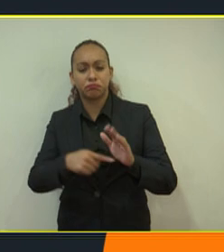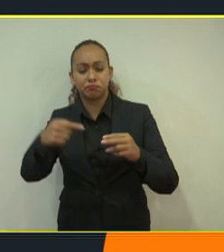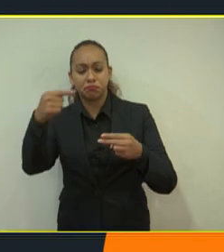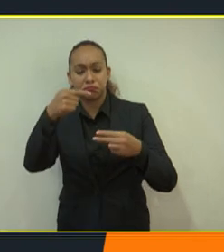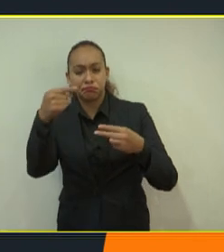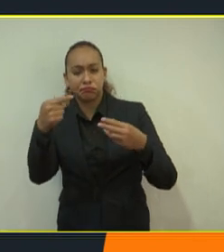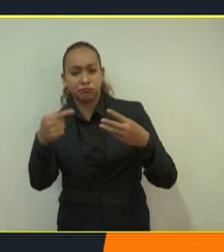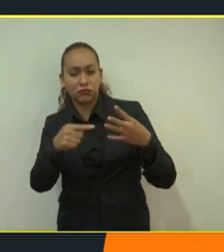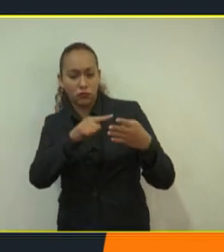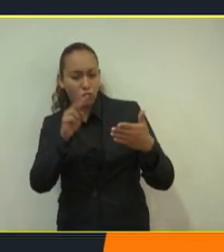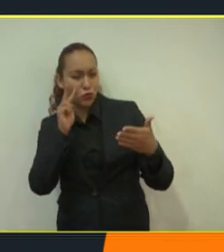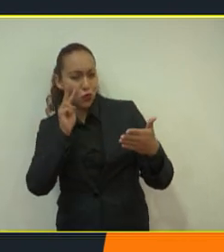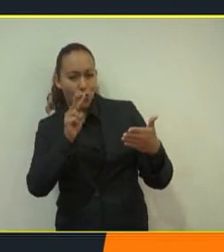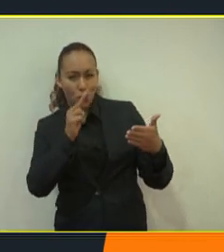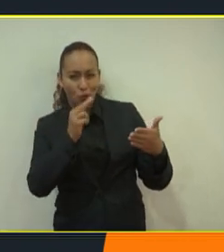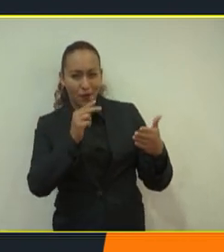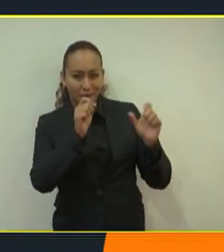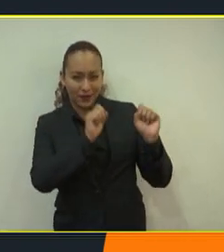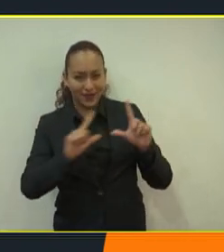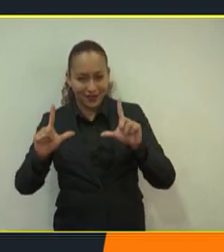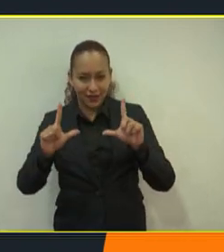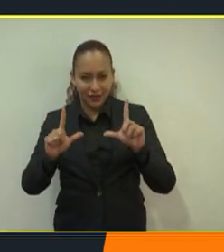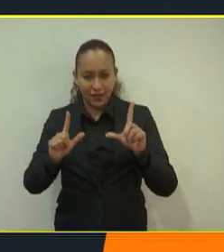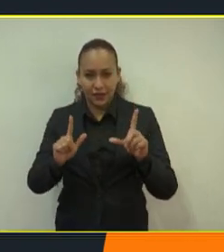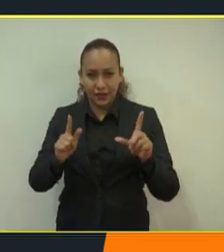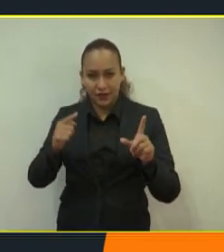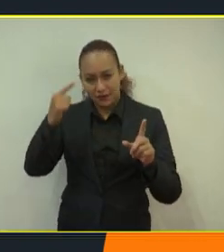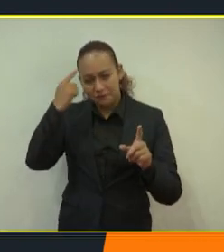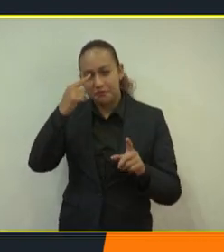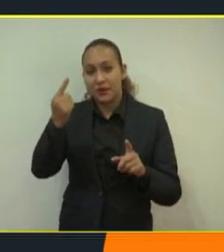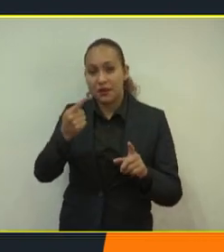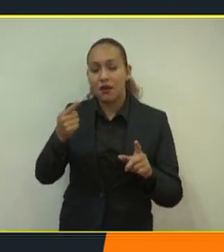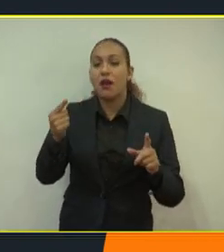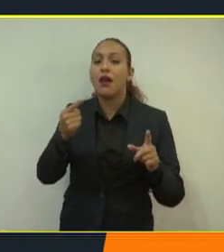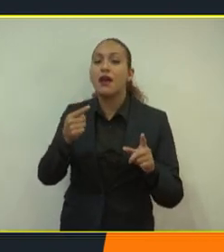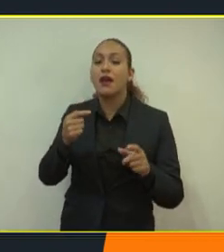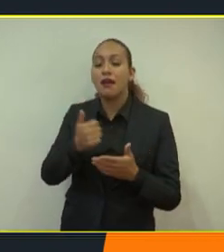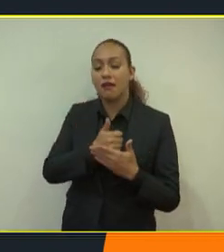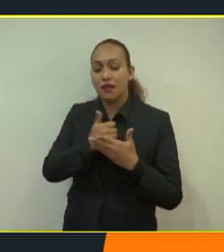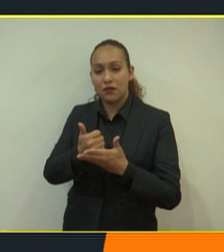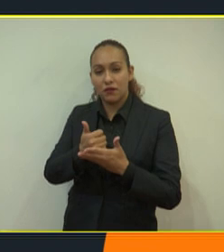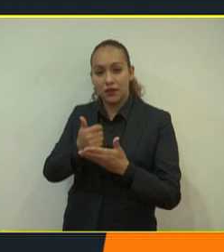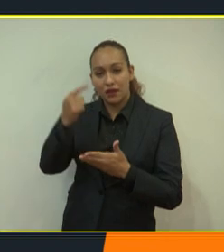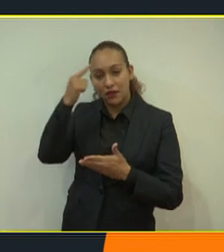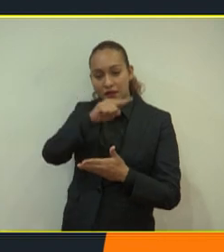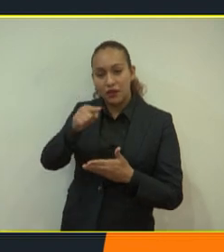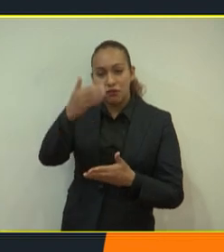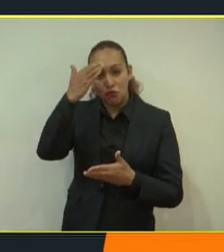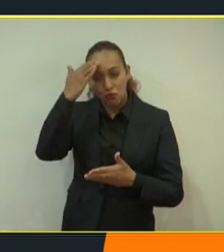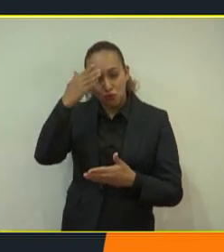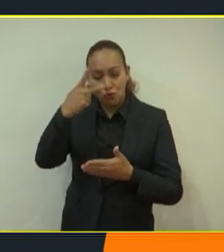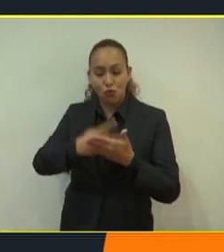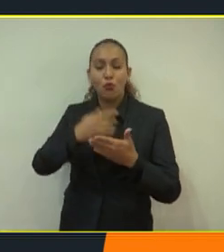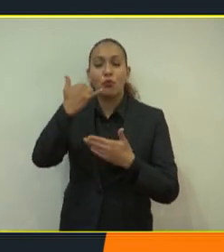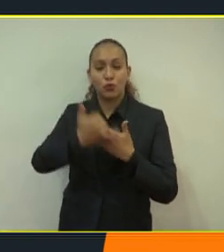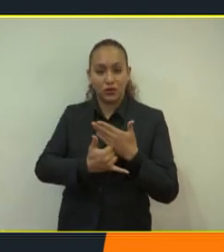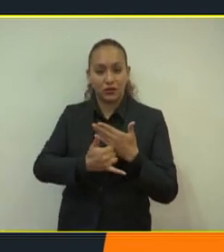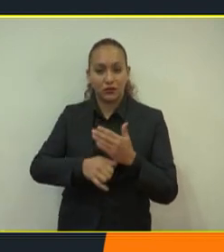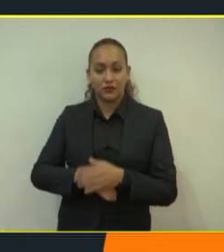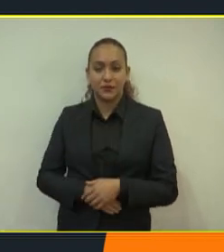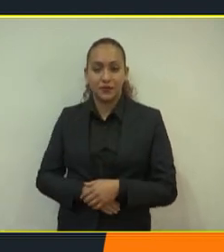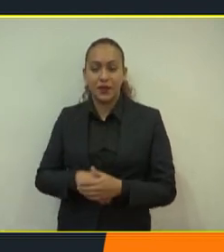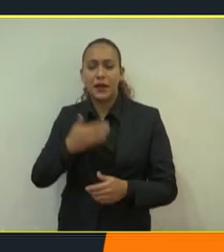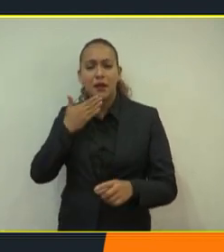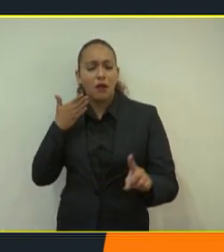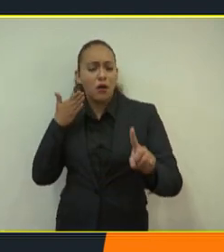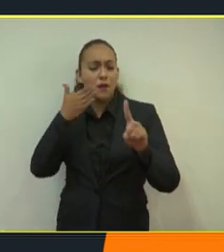que están viendo a continuación y los cuales componen los resultados de nuestro proyecto terminal, el cual busca